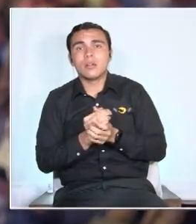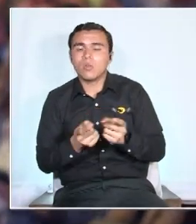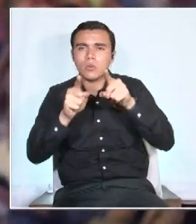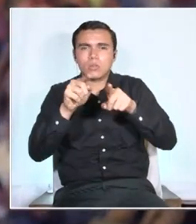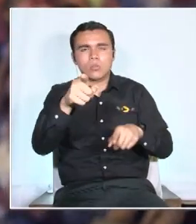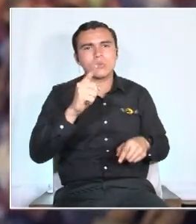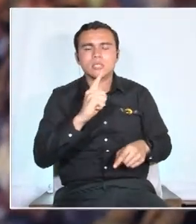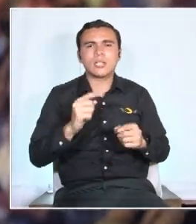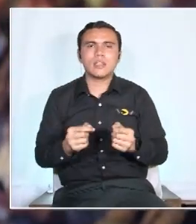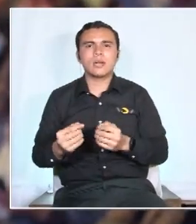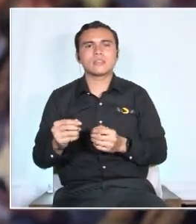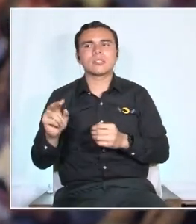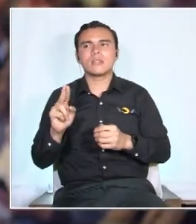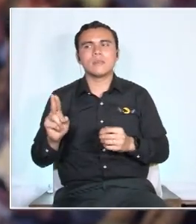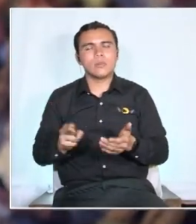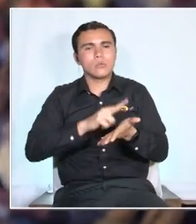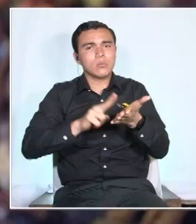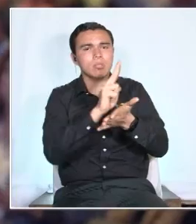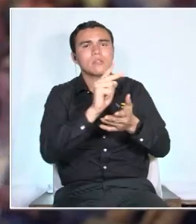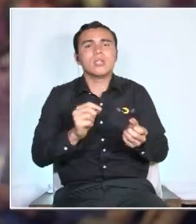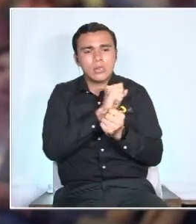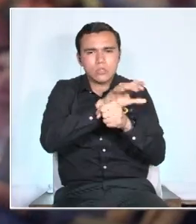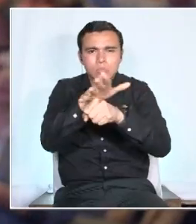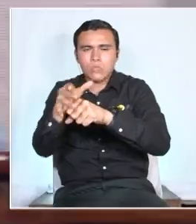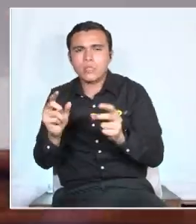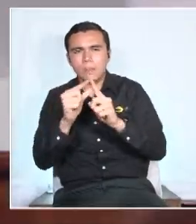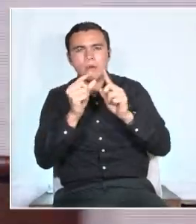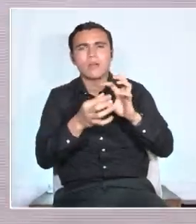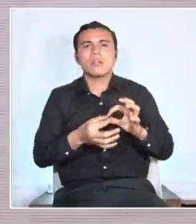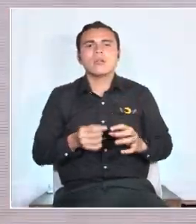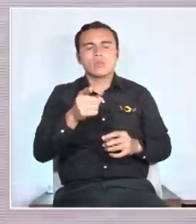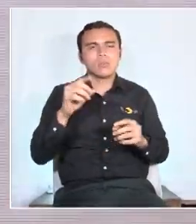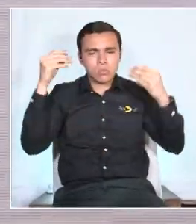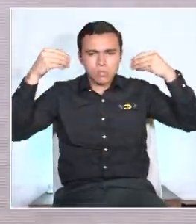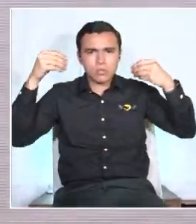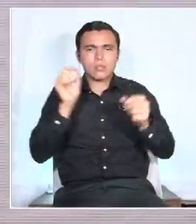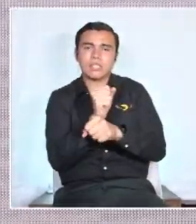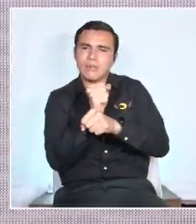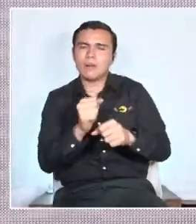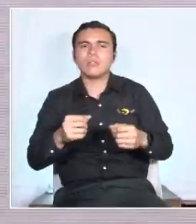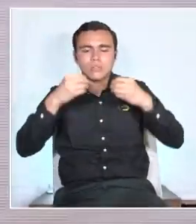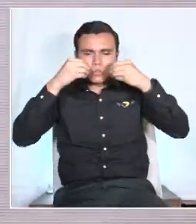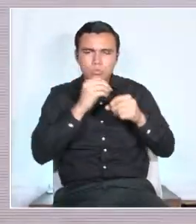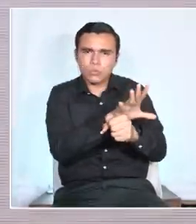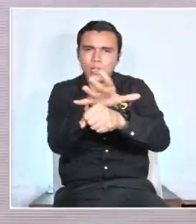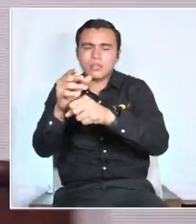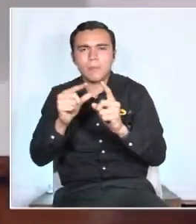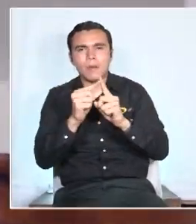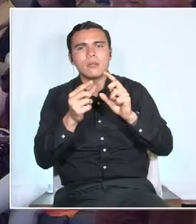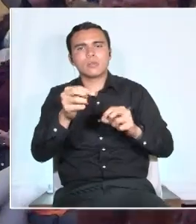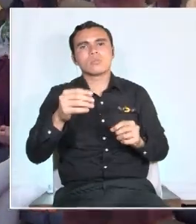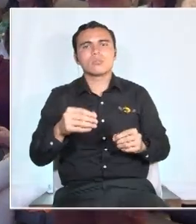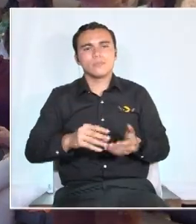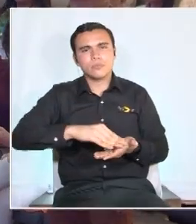cuando tú vas a la universidad, tú sueltas una palabra. Cuando tú vas a tu empleo, ahí sueltas una palabra. Cuando tú vas a la escuela,